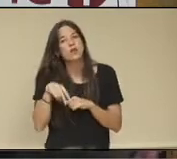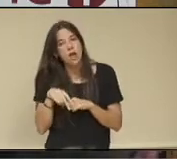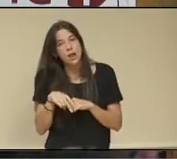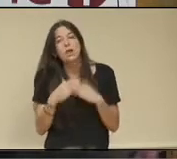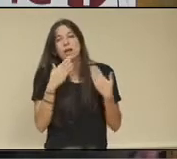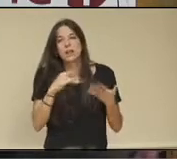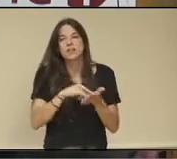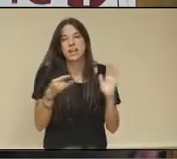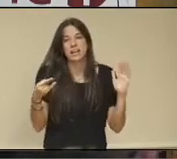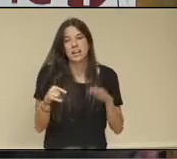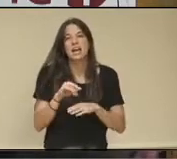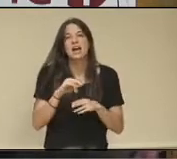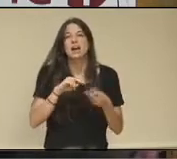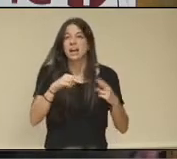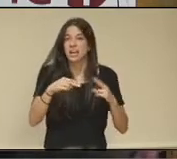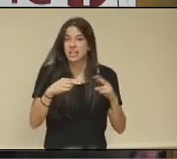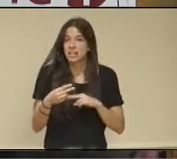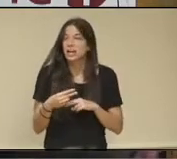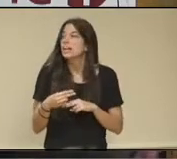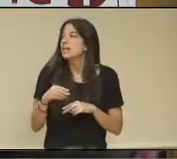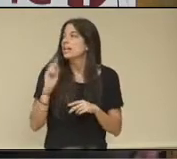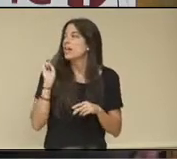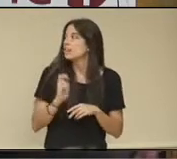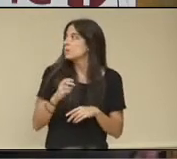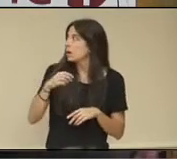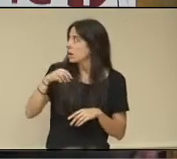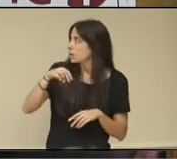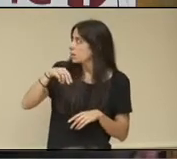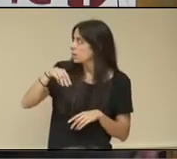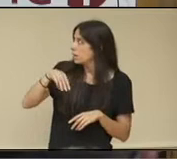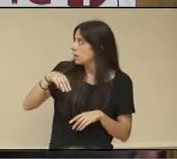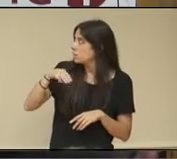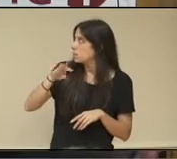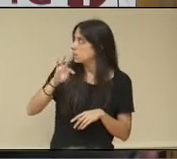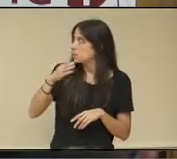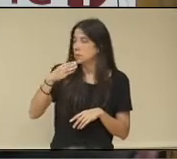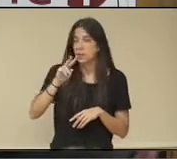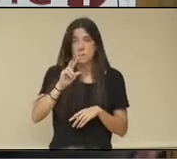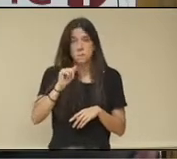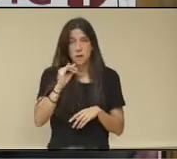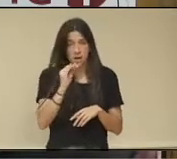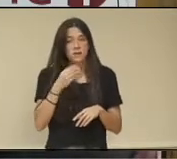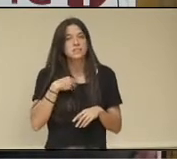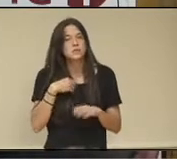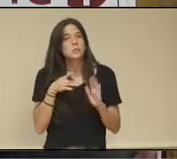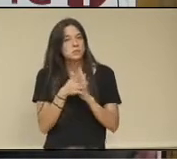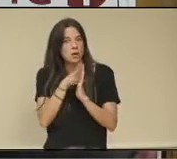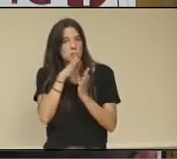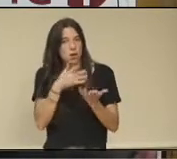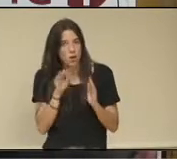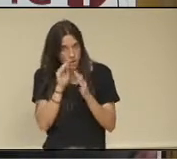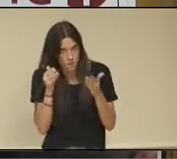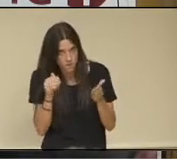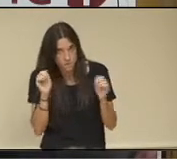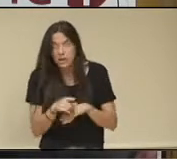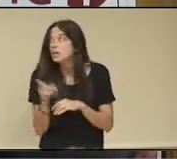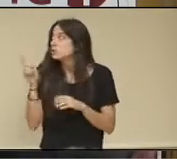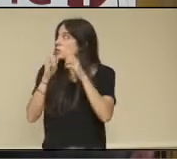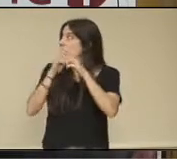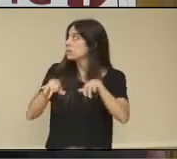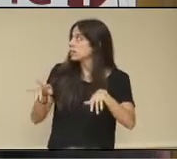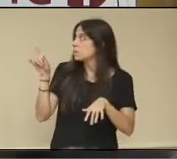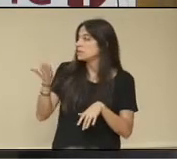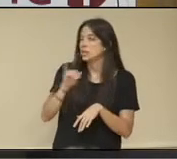es la cepa MTBVAC, que es el candidato a vacuna del que vamos a hablar. Entonces, estos son esquemas de Jesús Gonzalo, de